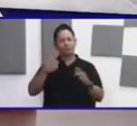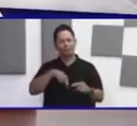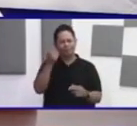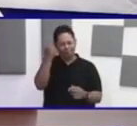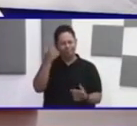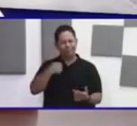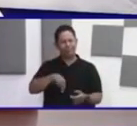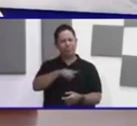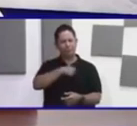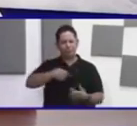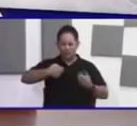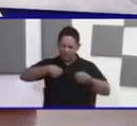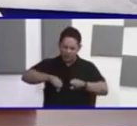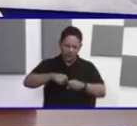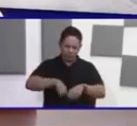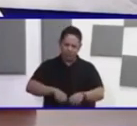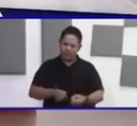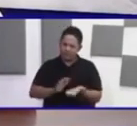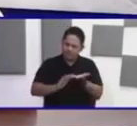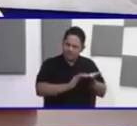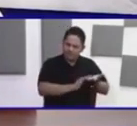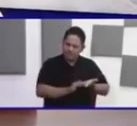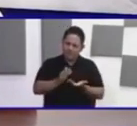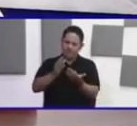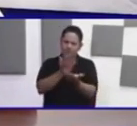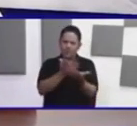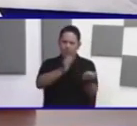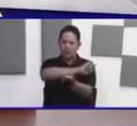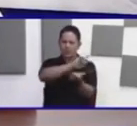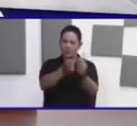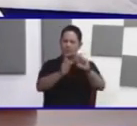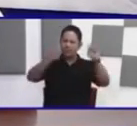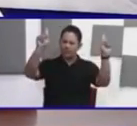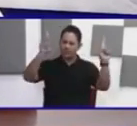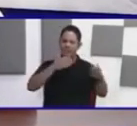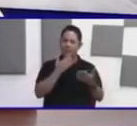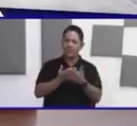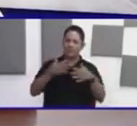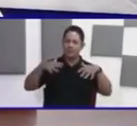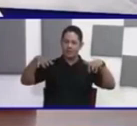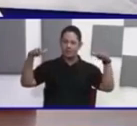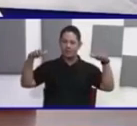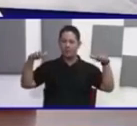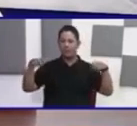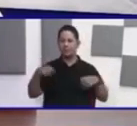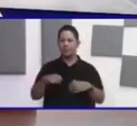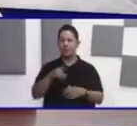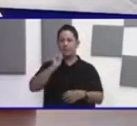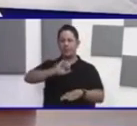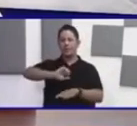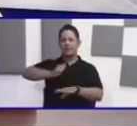hacer lo mejor. Estamos haciendo cosas diferentes. Quiero agradecerle a la Asamblea Departamental, en cabeza de su presidente, la